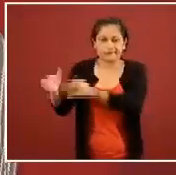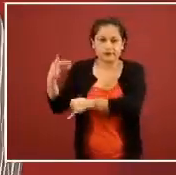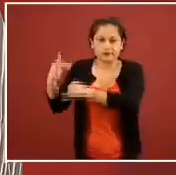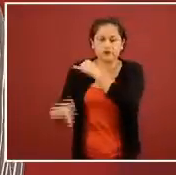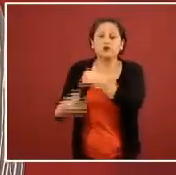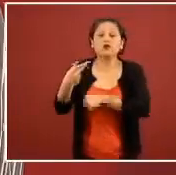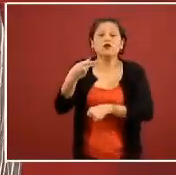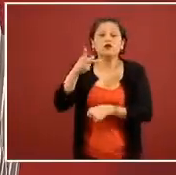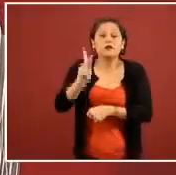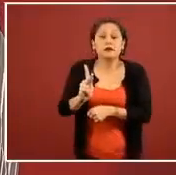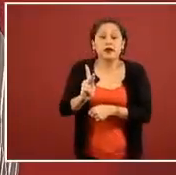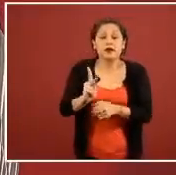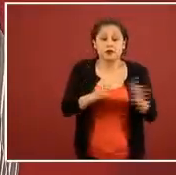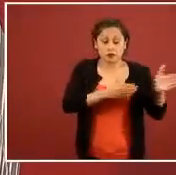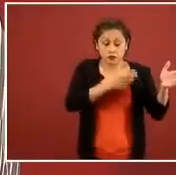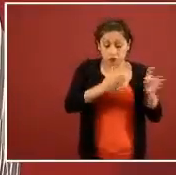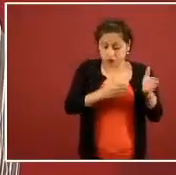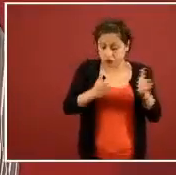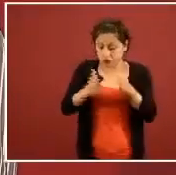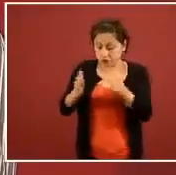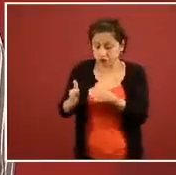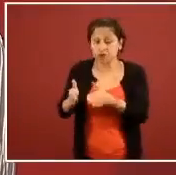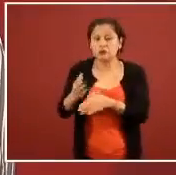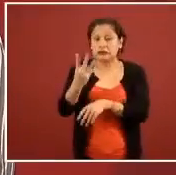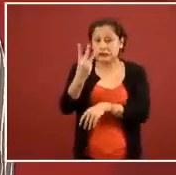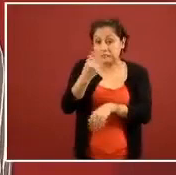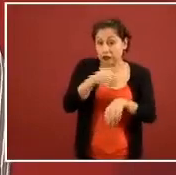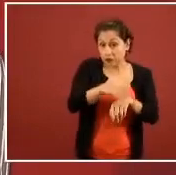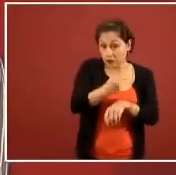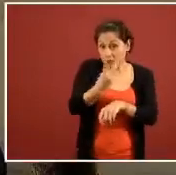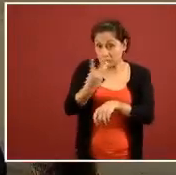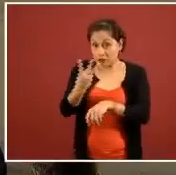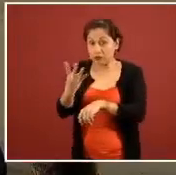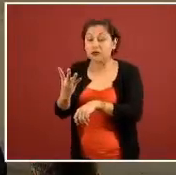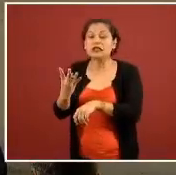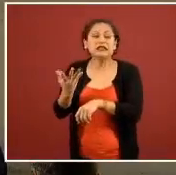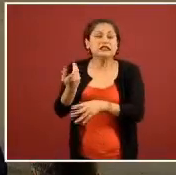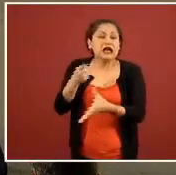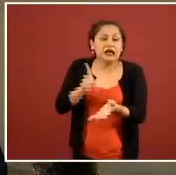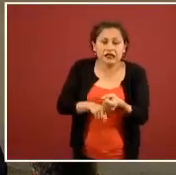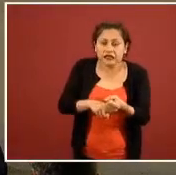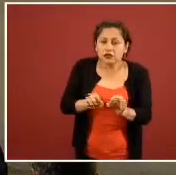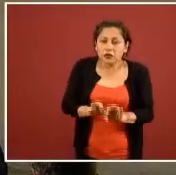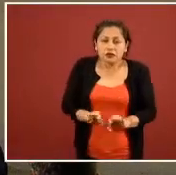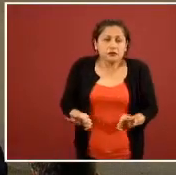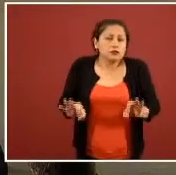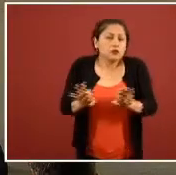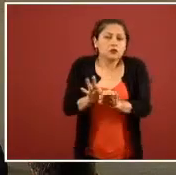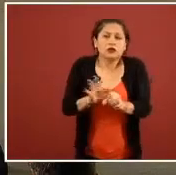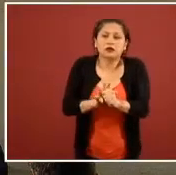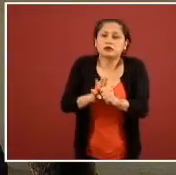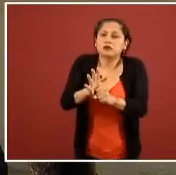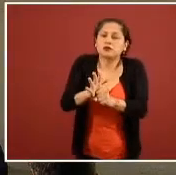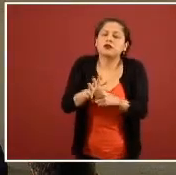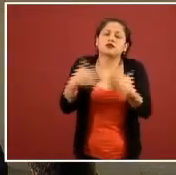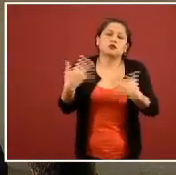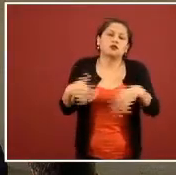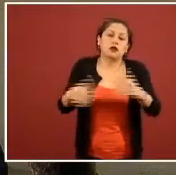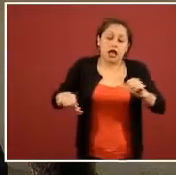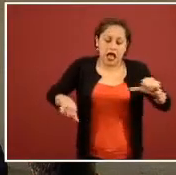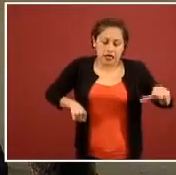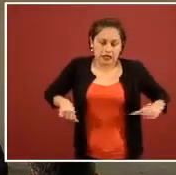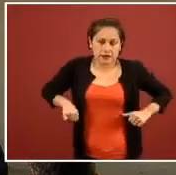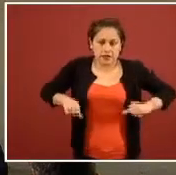elementos, lo más importante es cuáles son las actividades que se necesitan hacer